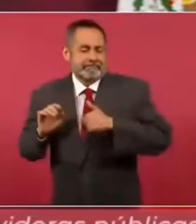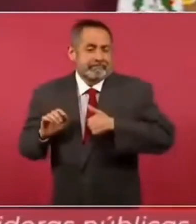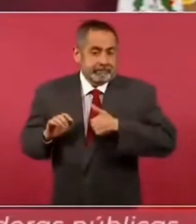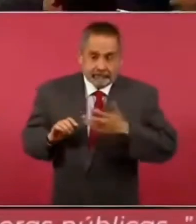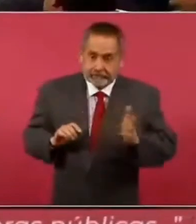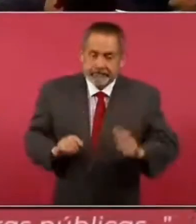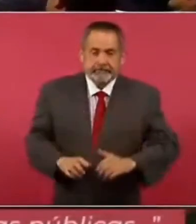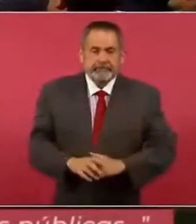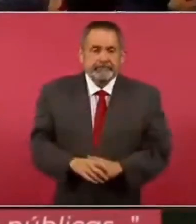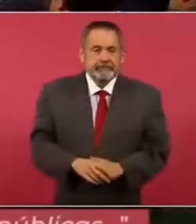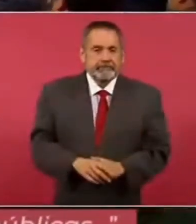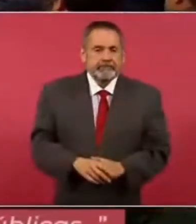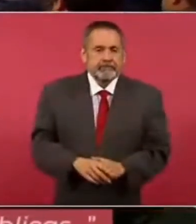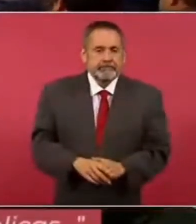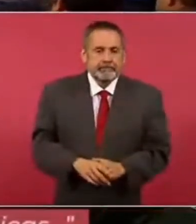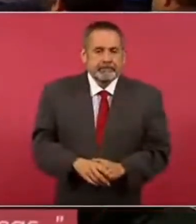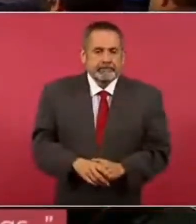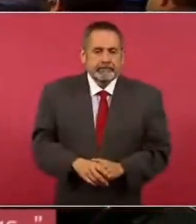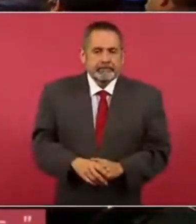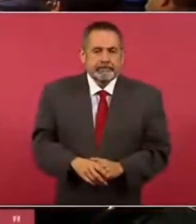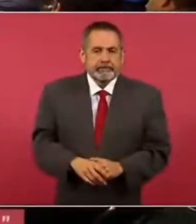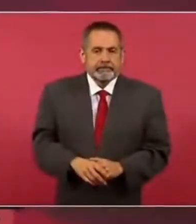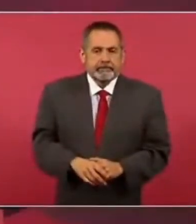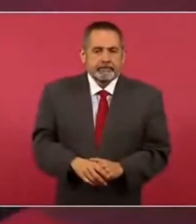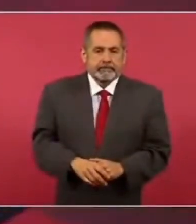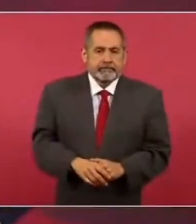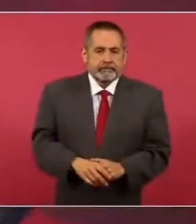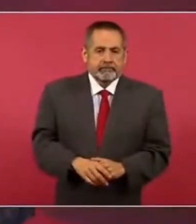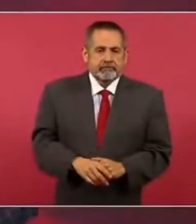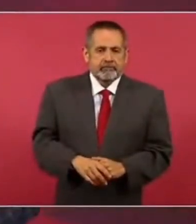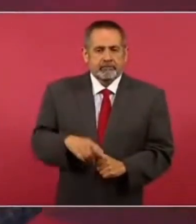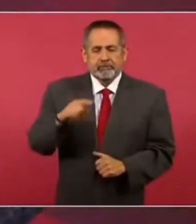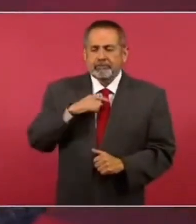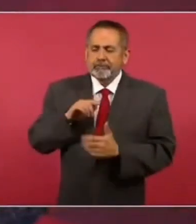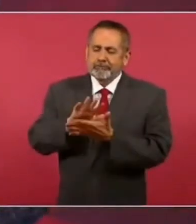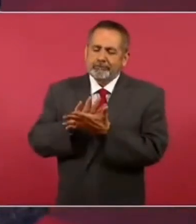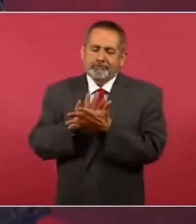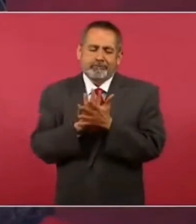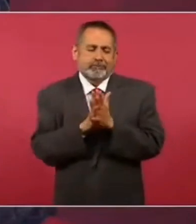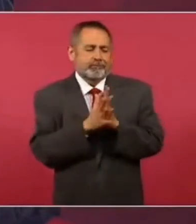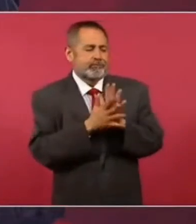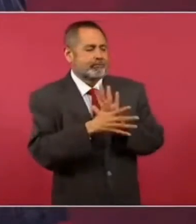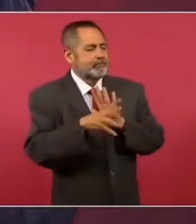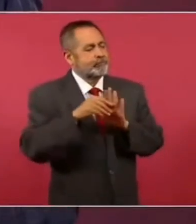Ya me estoy hamburguesando.